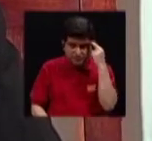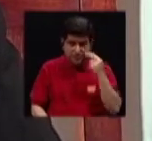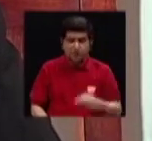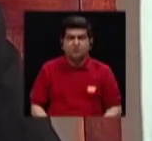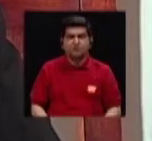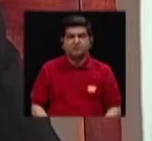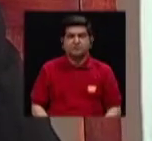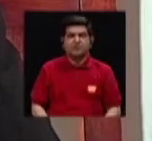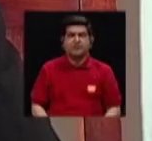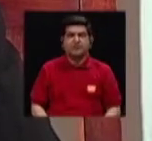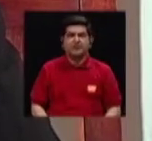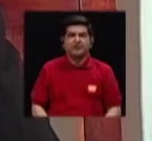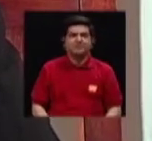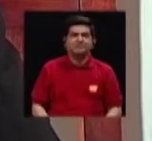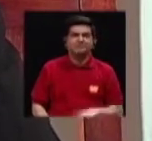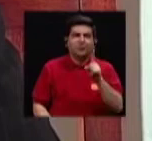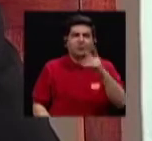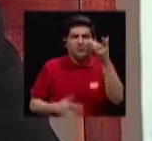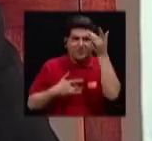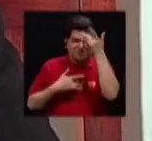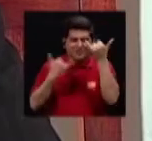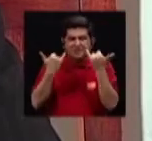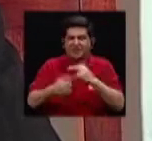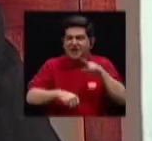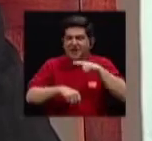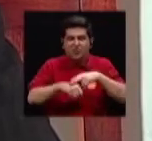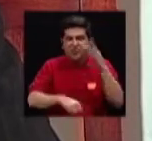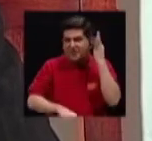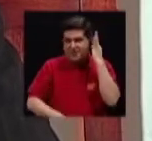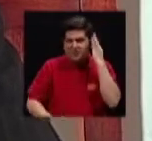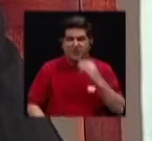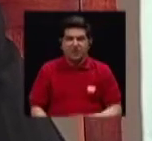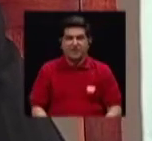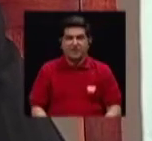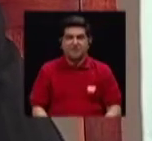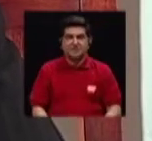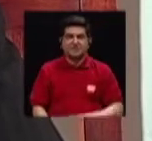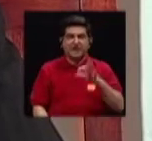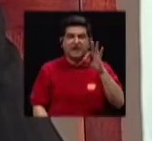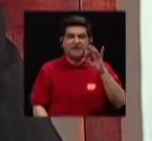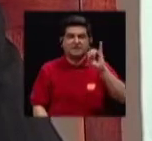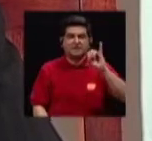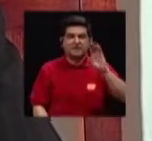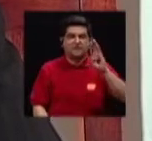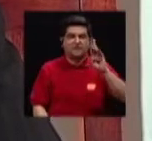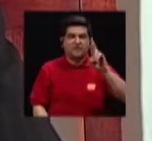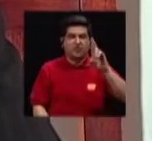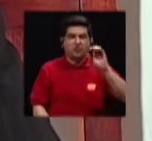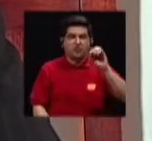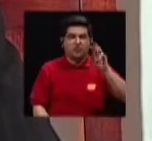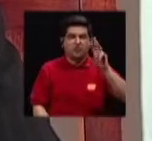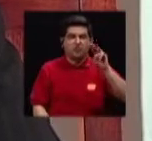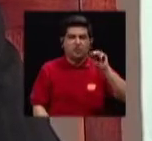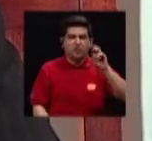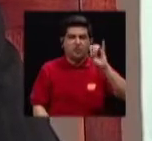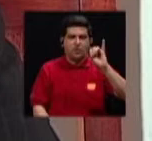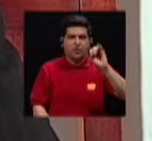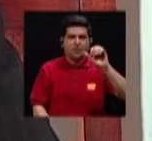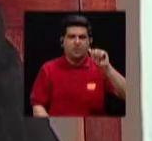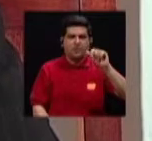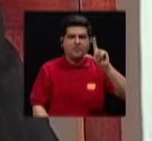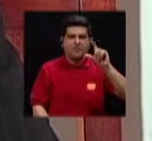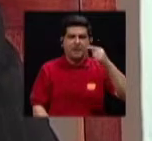una enfermedad que ya es muy común entre las mujeres, la fibromialgia. Eso es porque están sometidas a un estrés tan